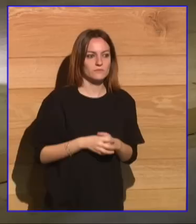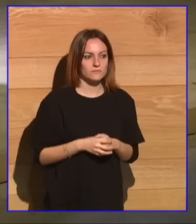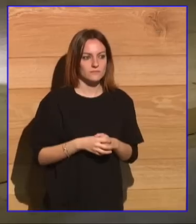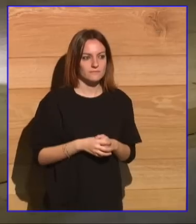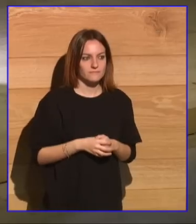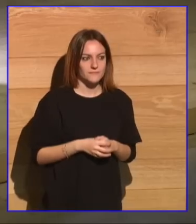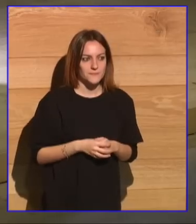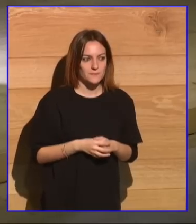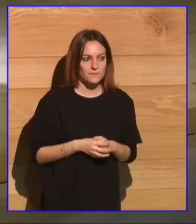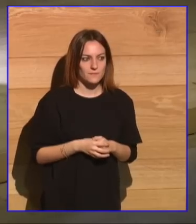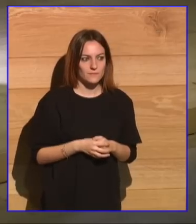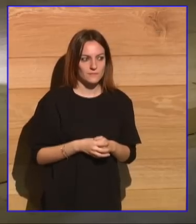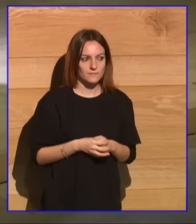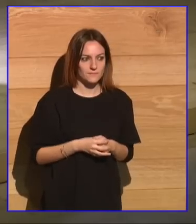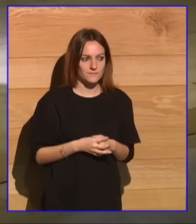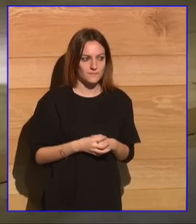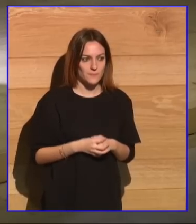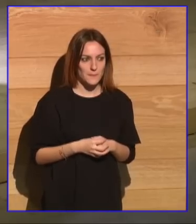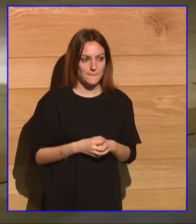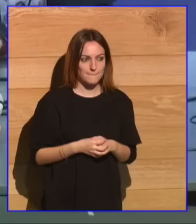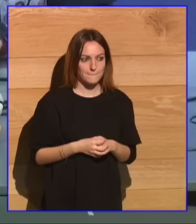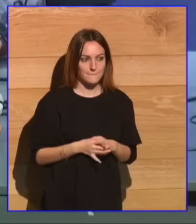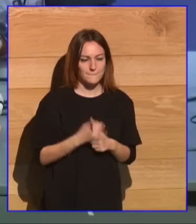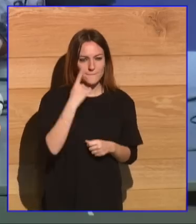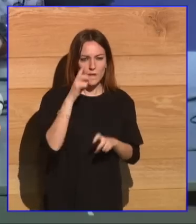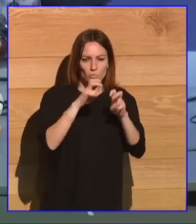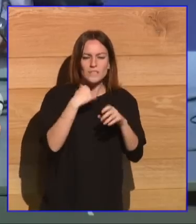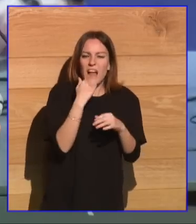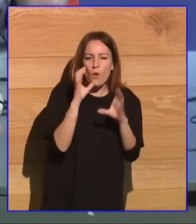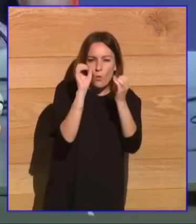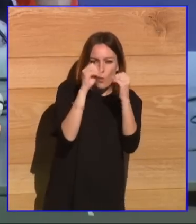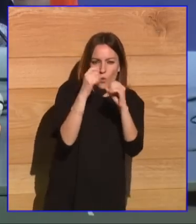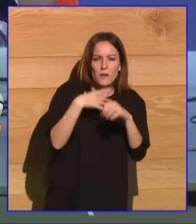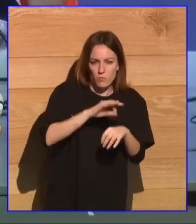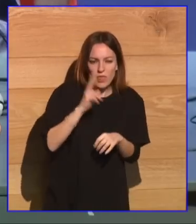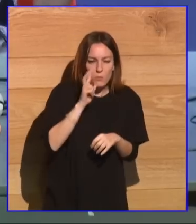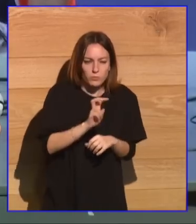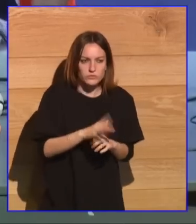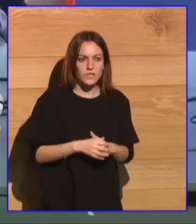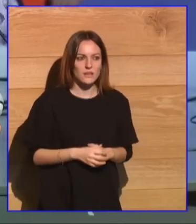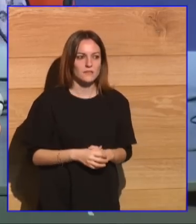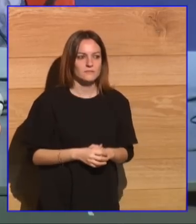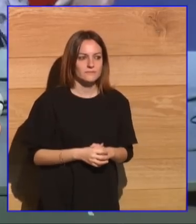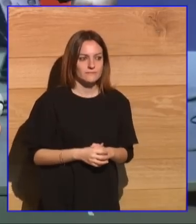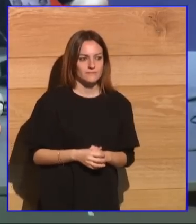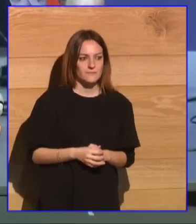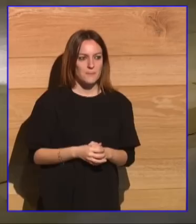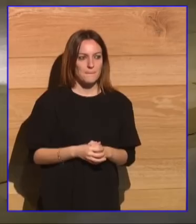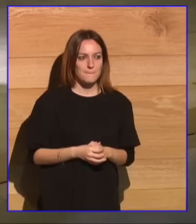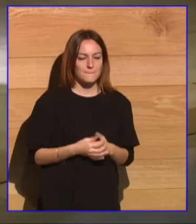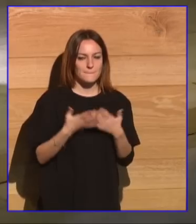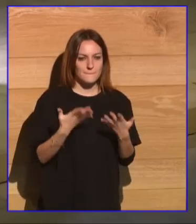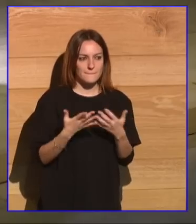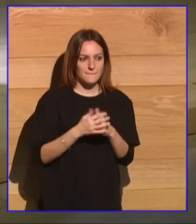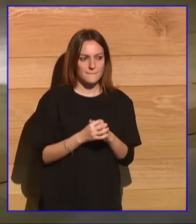Doris. Tania Doris. No lo has ido mencionar en tu vida. Búscate en Google. Era una vedette de los 70, 60, vedette, 70. Sí. exactamente, claro. Ya veo.